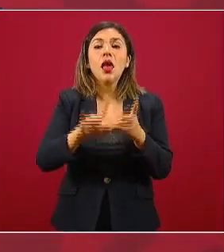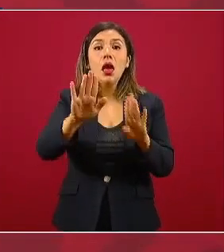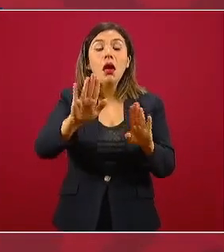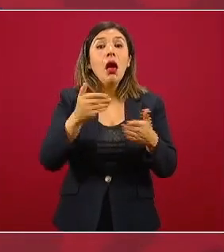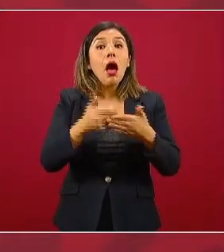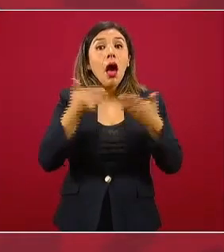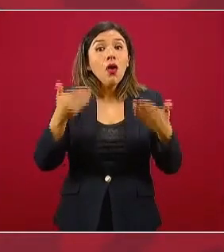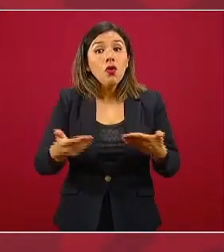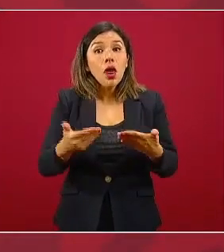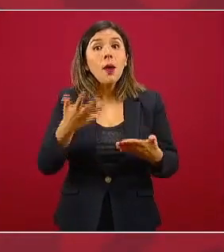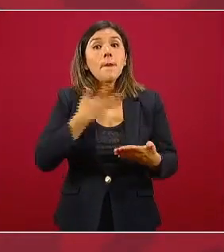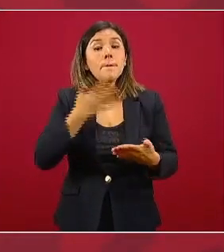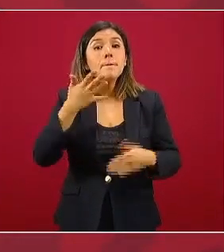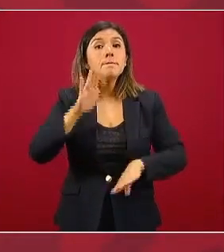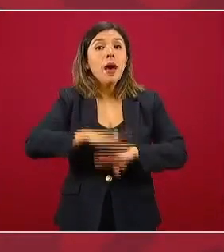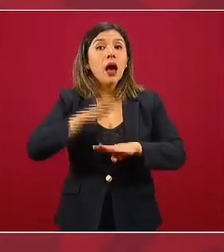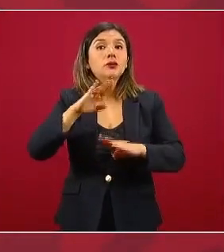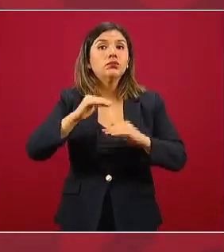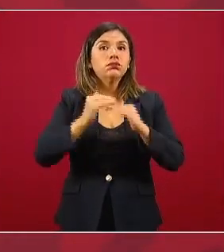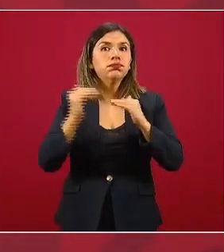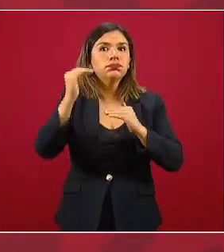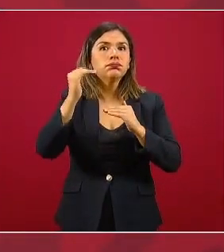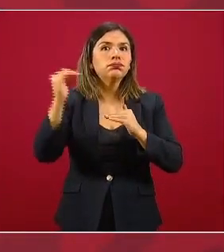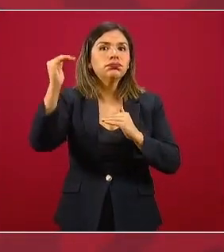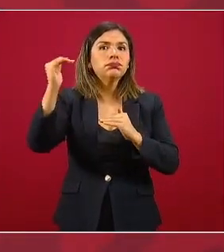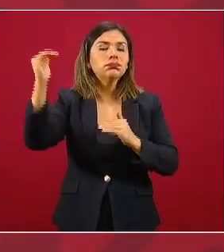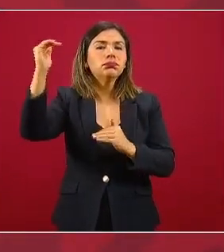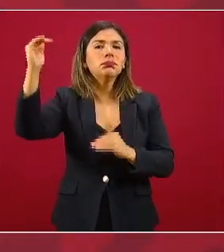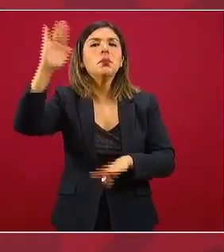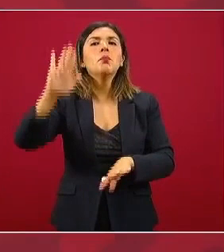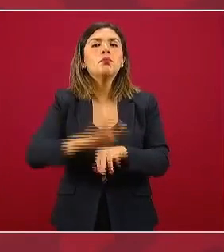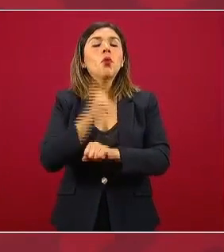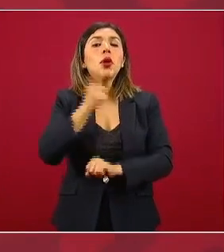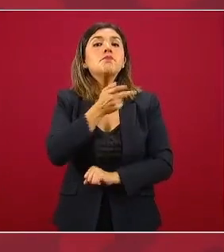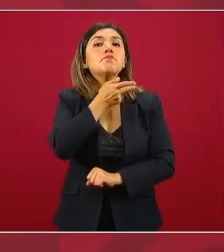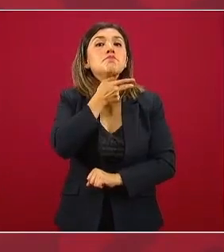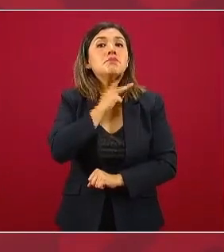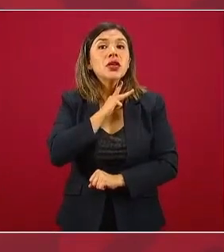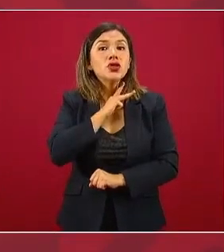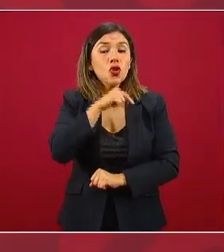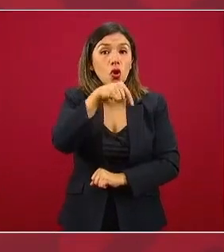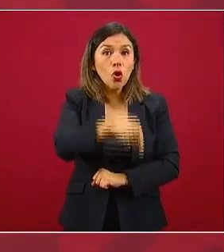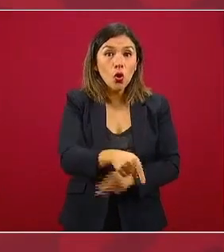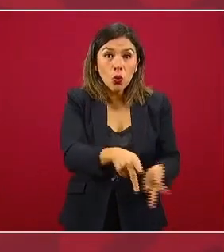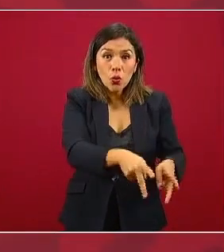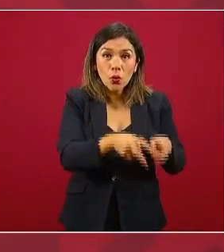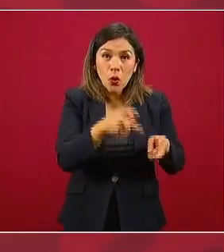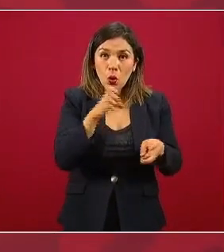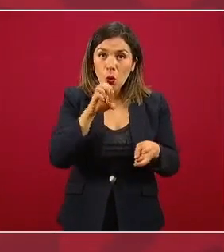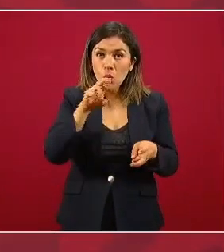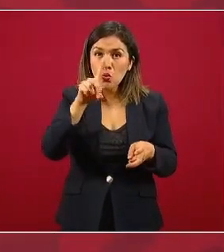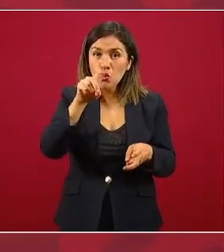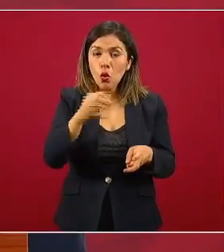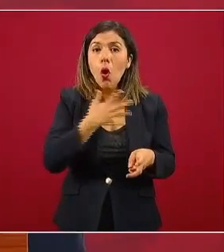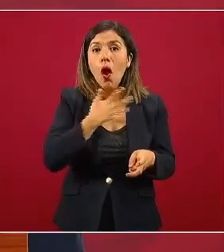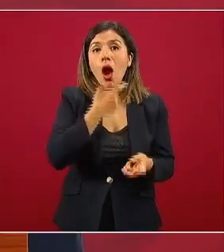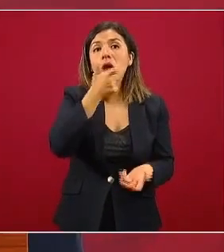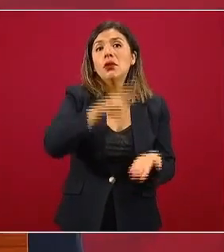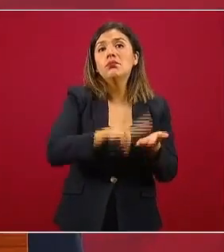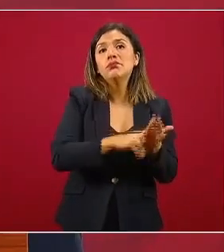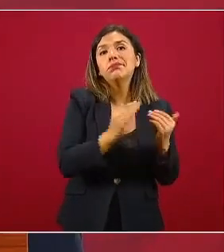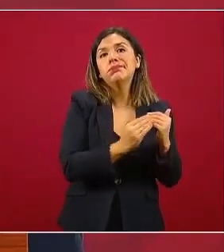ido subiendo porque el petróleo crudo está subiendo de